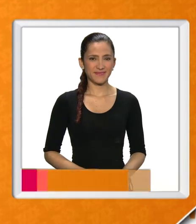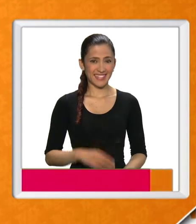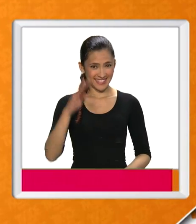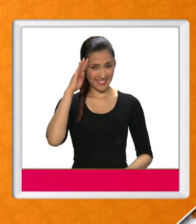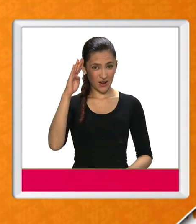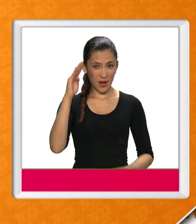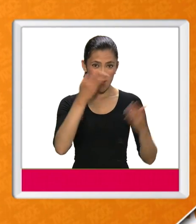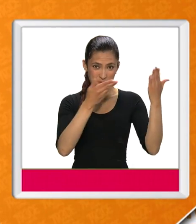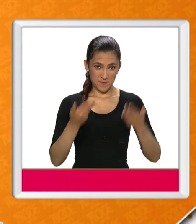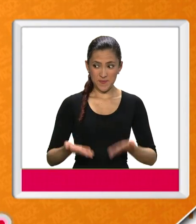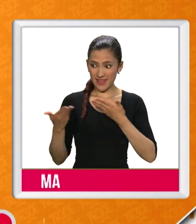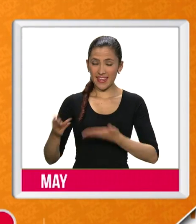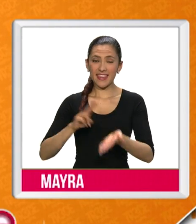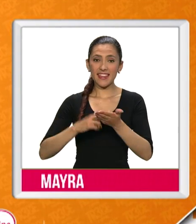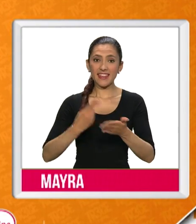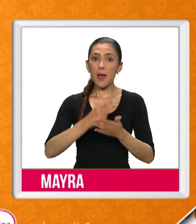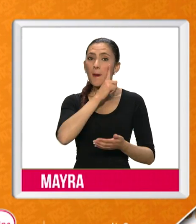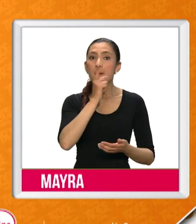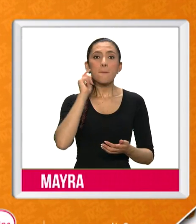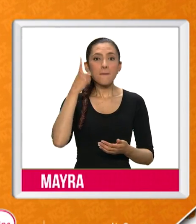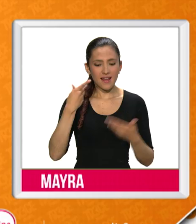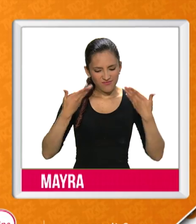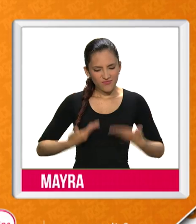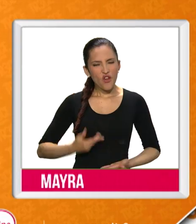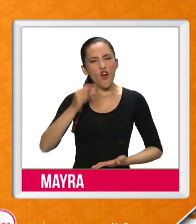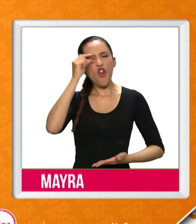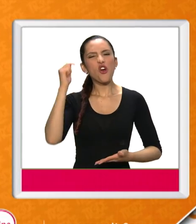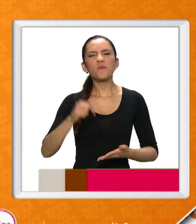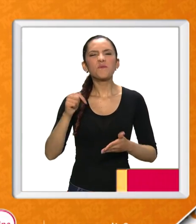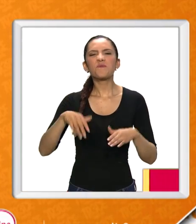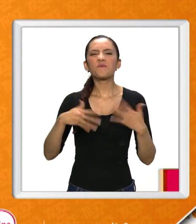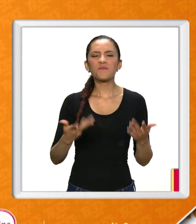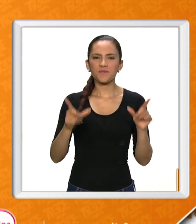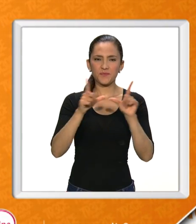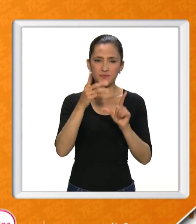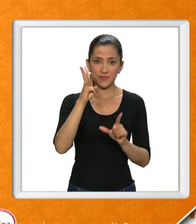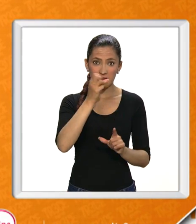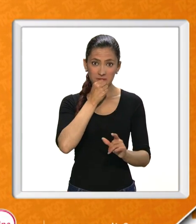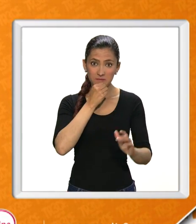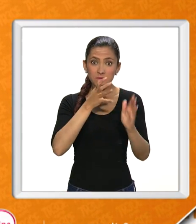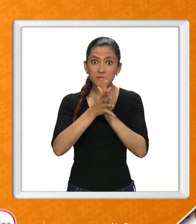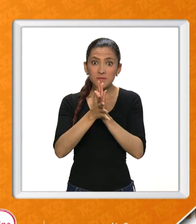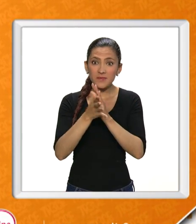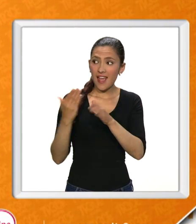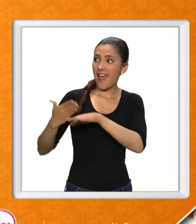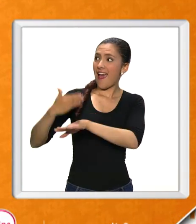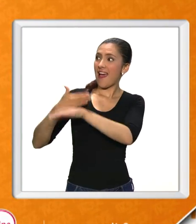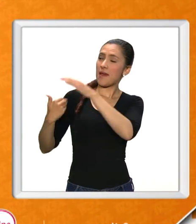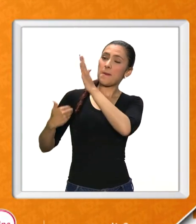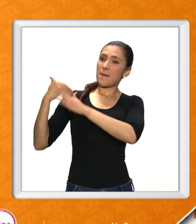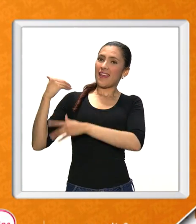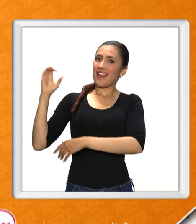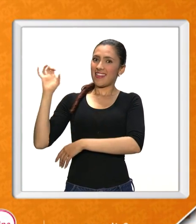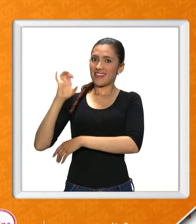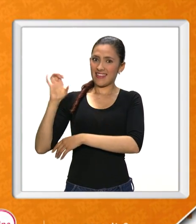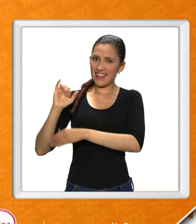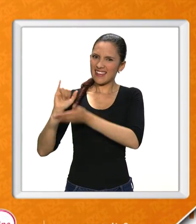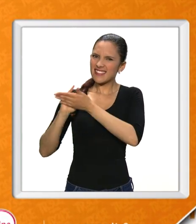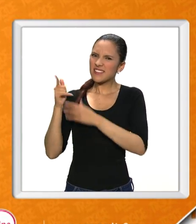Hola, bienvenidos. Ella es Mayra, yo soy López y estas las noticias en 13 News. Desde inicio de año les hemos